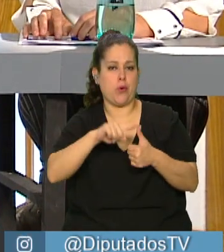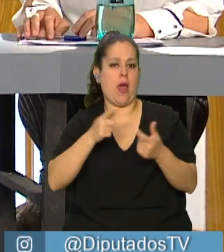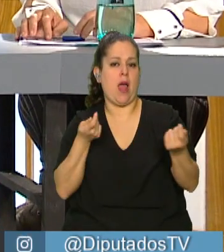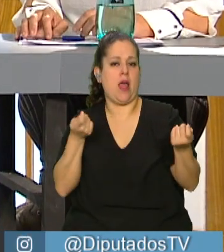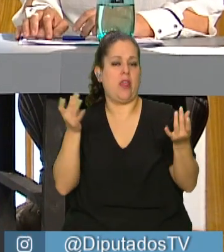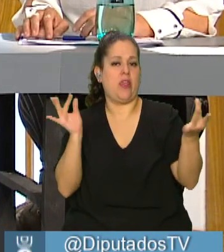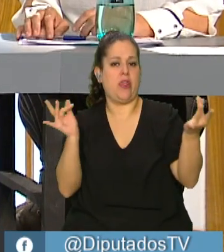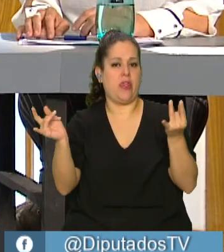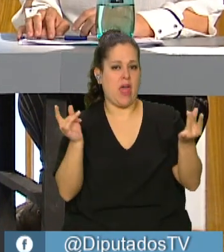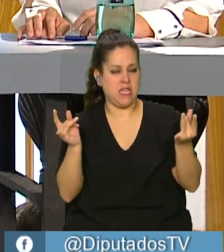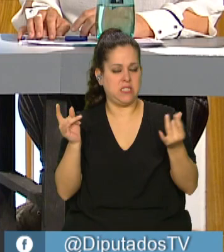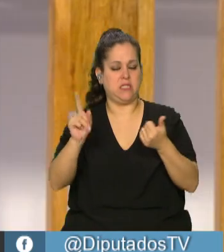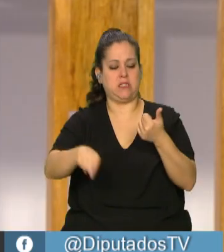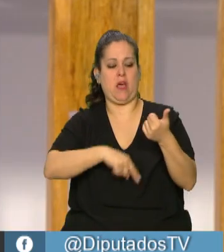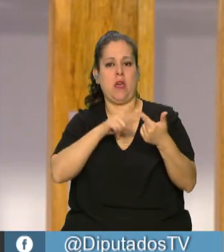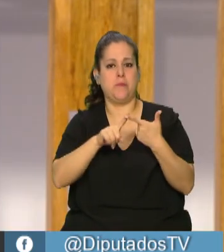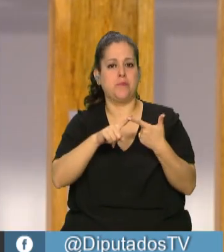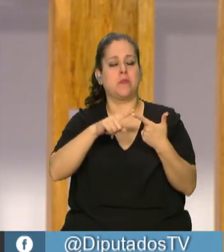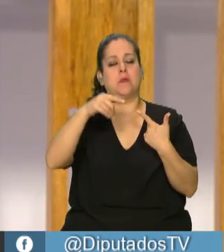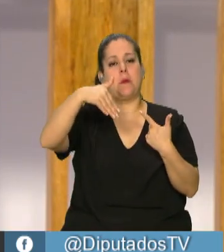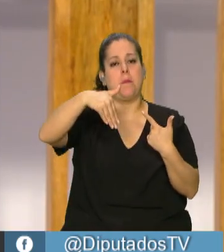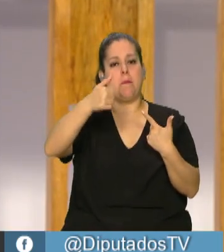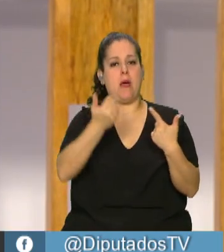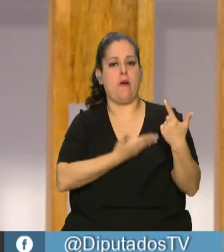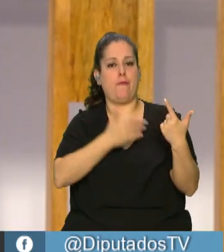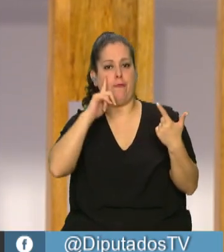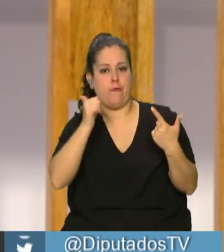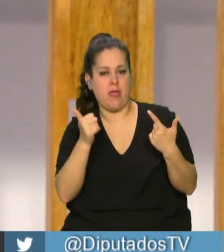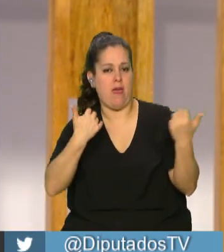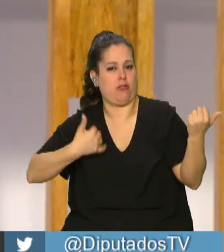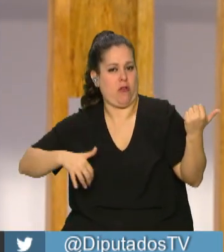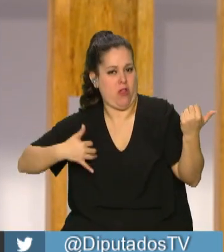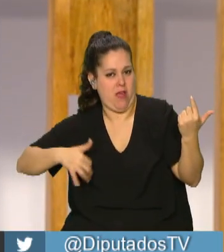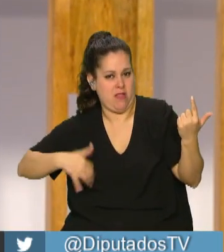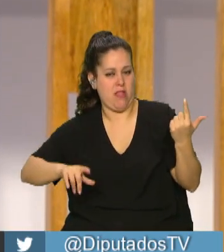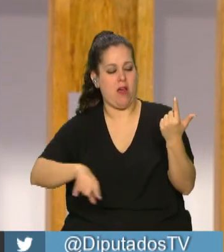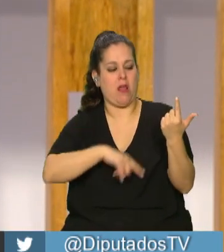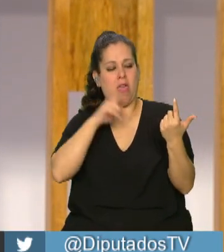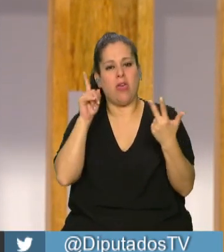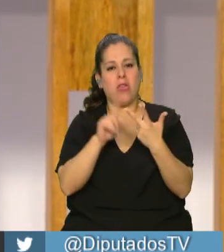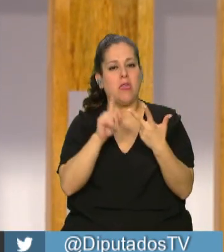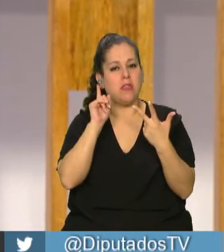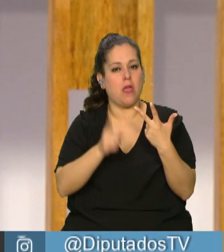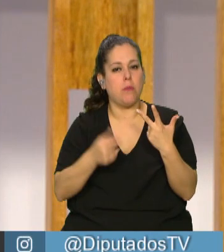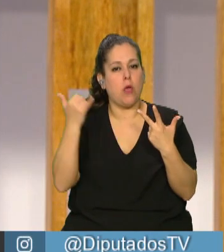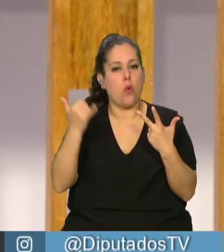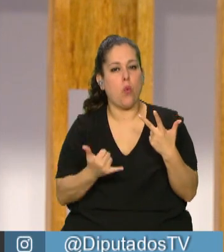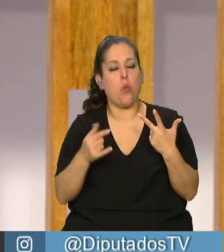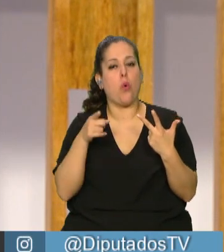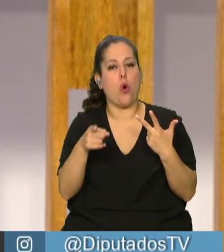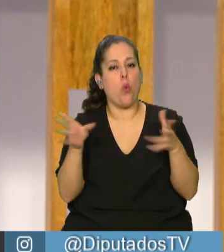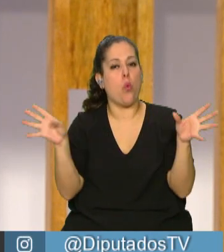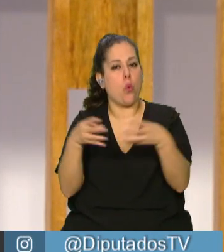contemporánea, estuvo Paula Mafía también tocando la guitarra, y hubo